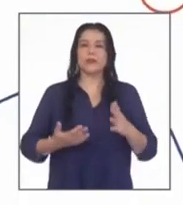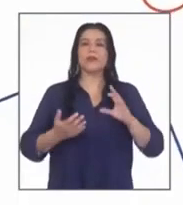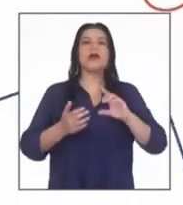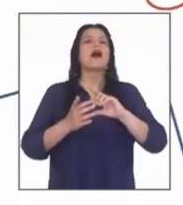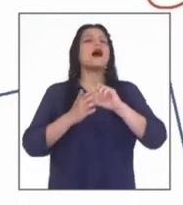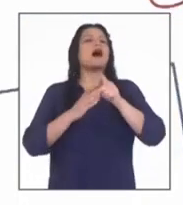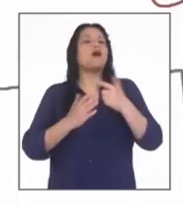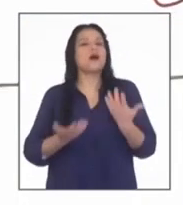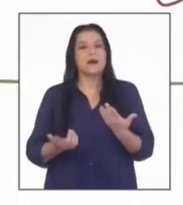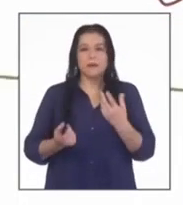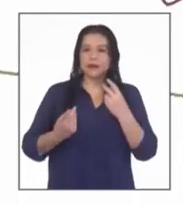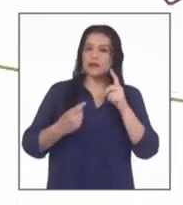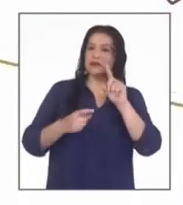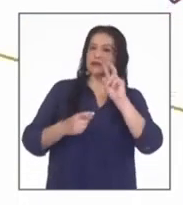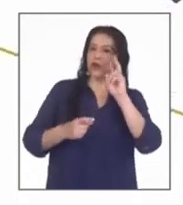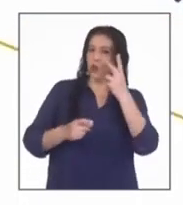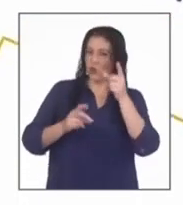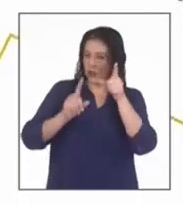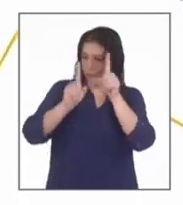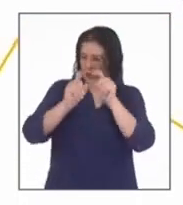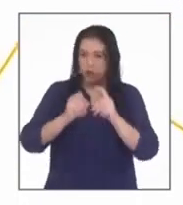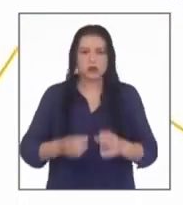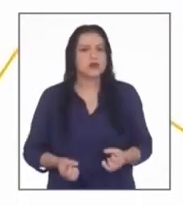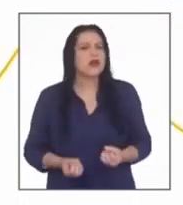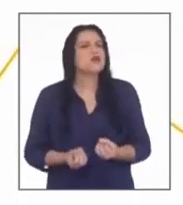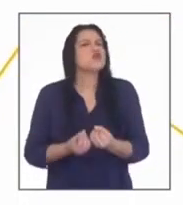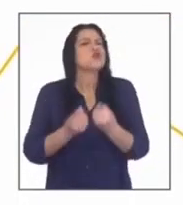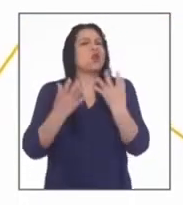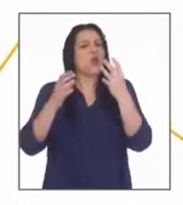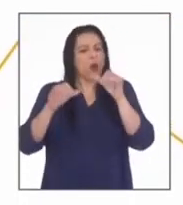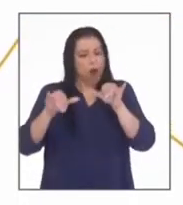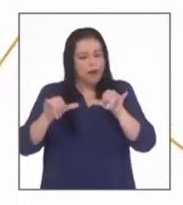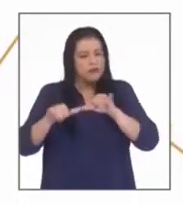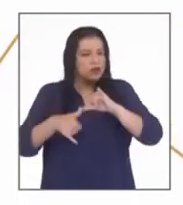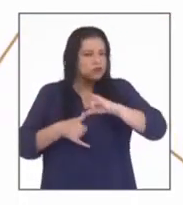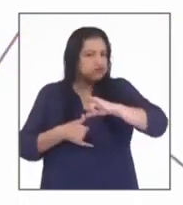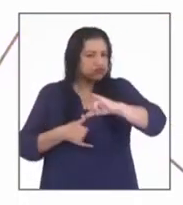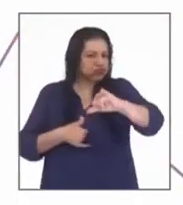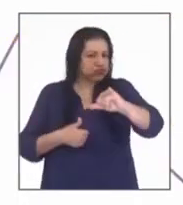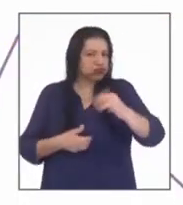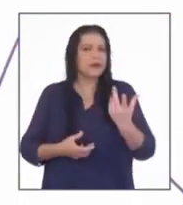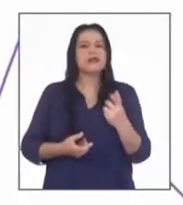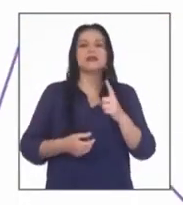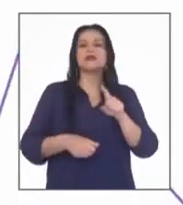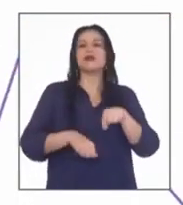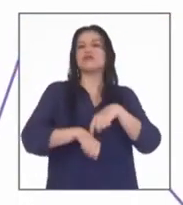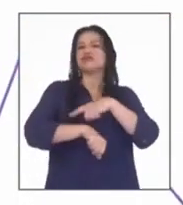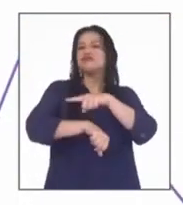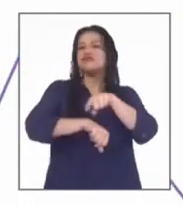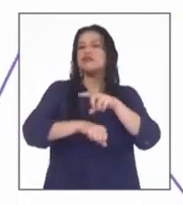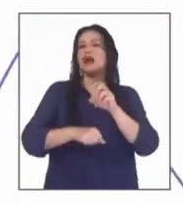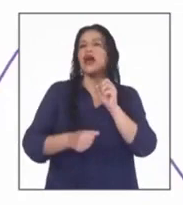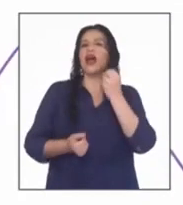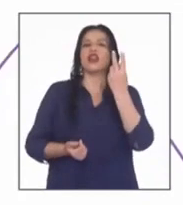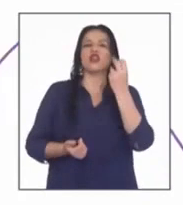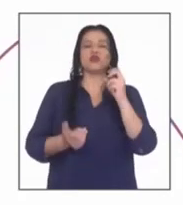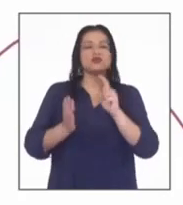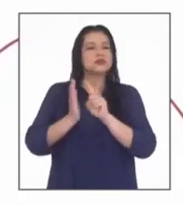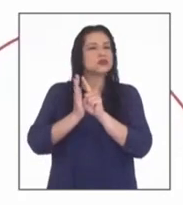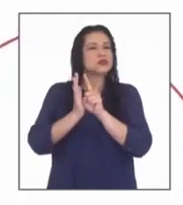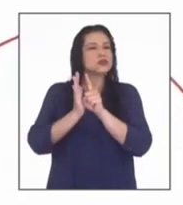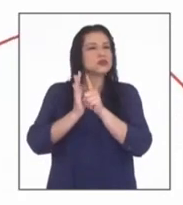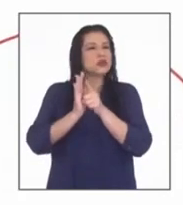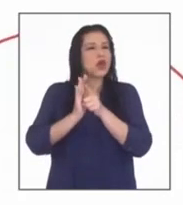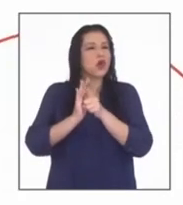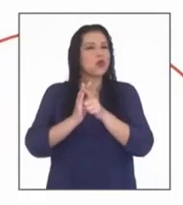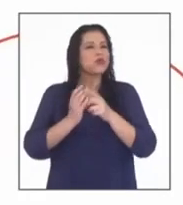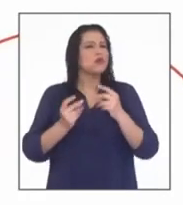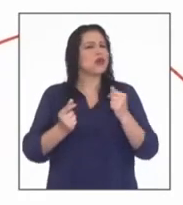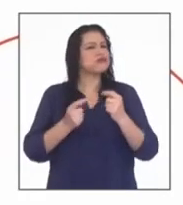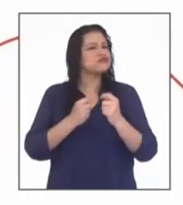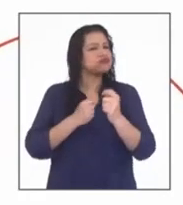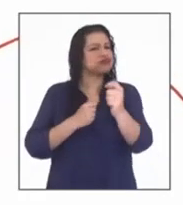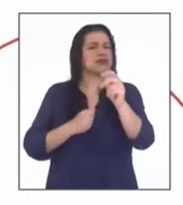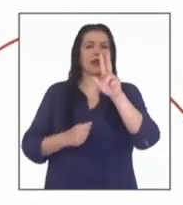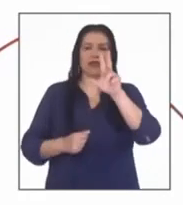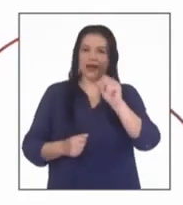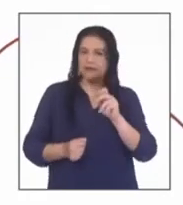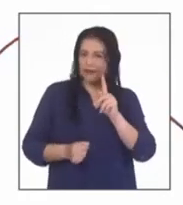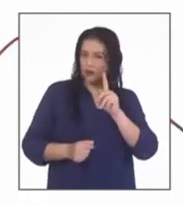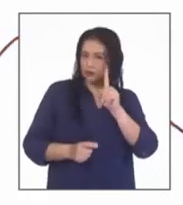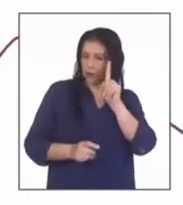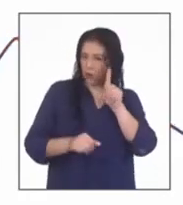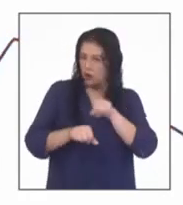Pasando a nuestra segunda pregunta, ¿cuántos metros se recorren durante 12 segundos a una velocidad de 30 kilómetros por